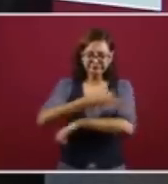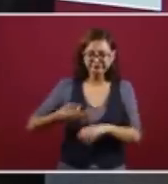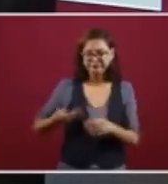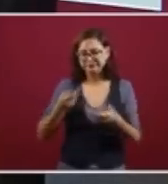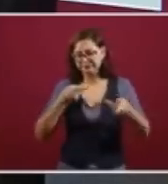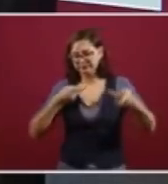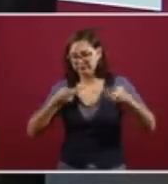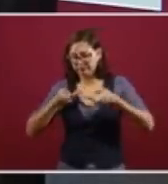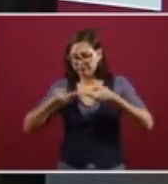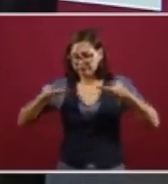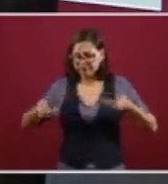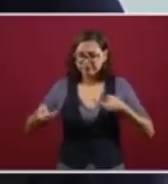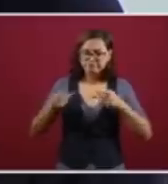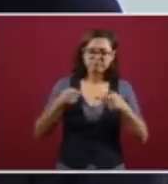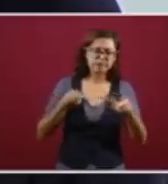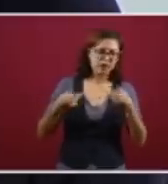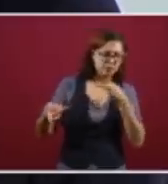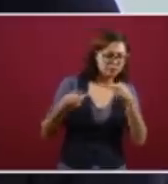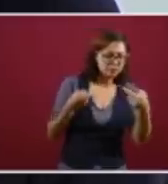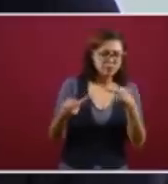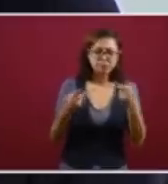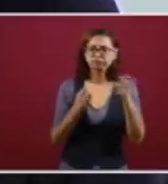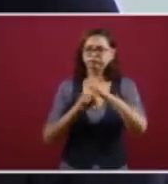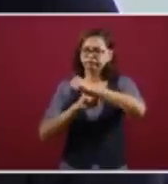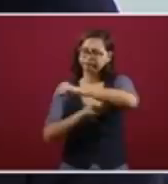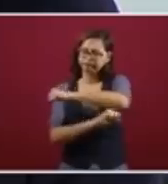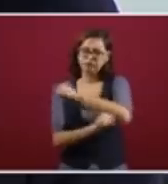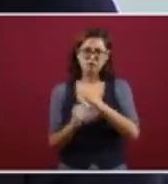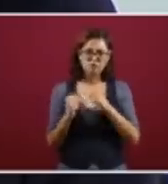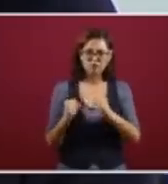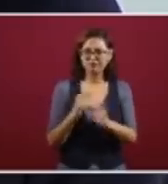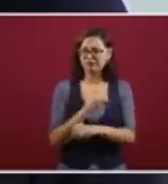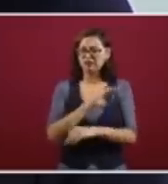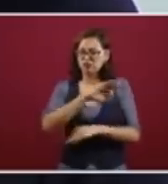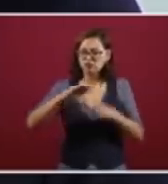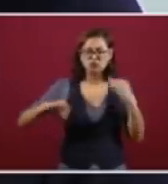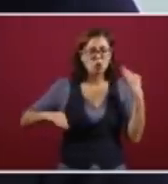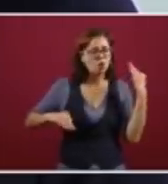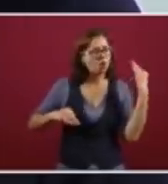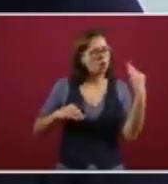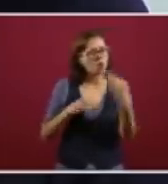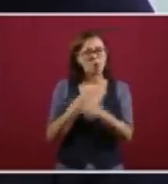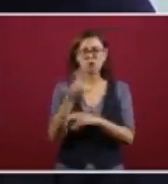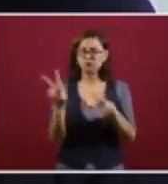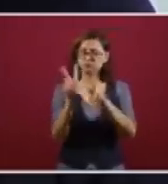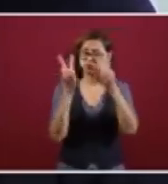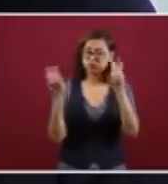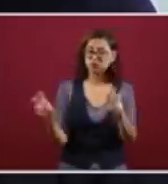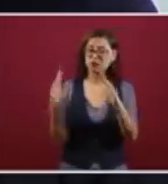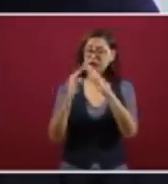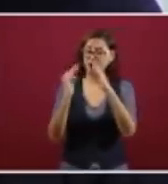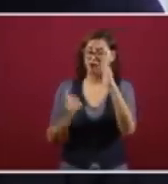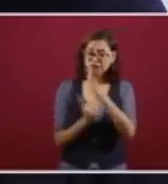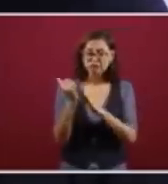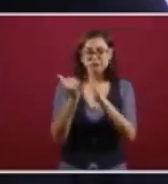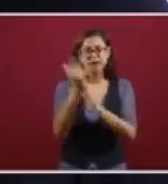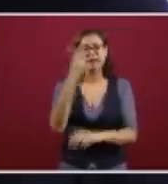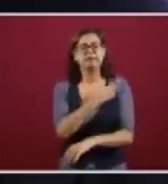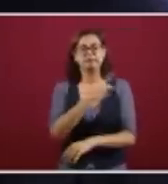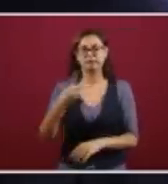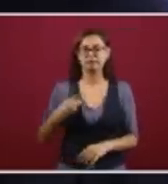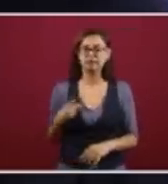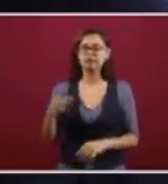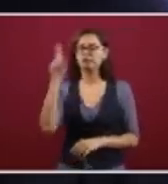técnica. Todo apoyo de vivienda va acompañada de una asistencia técnica a los beneficiarios.